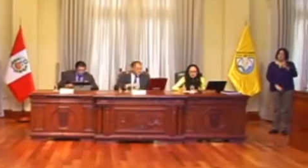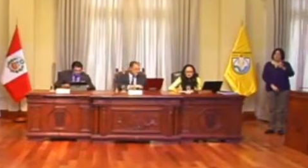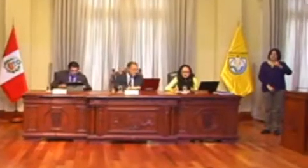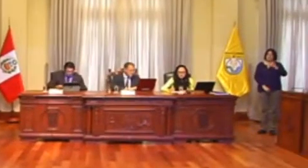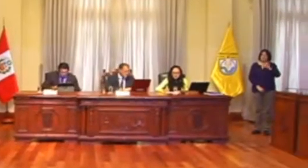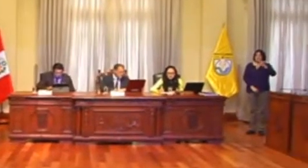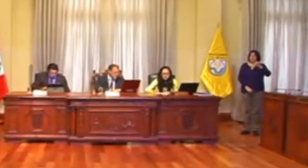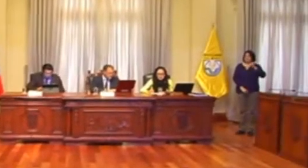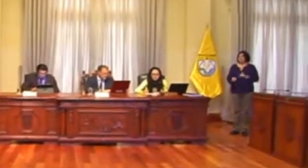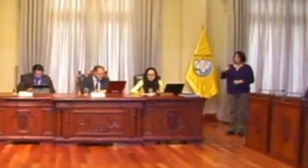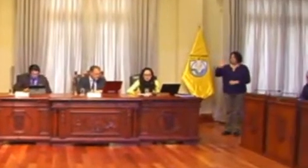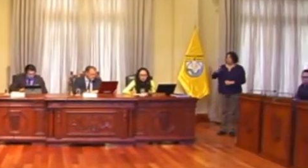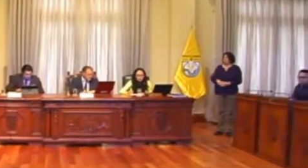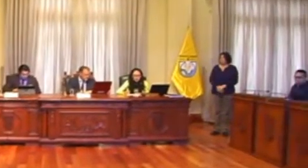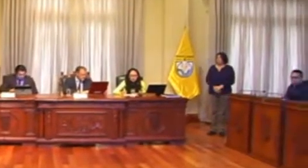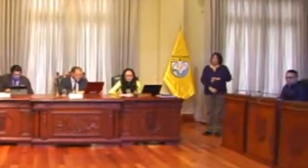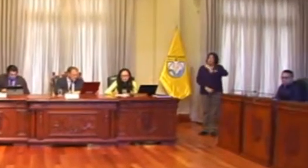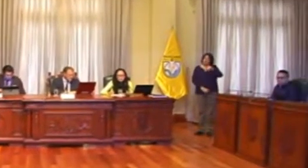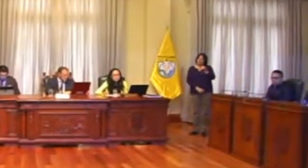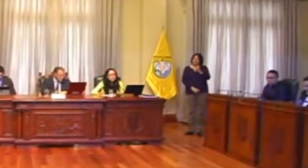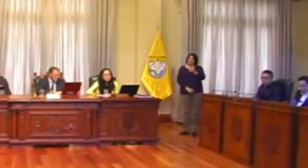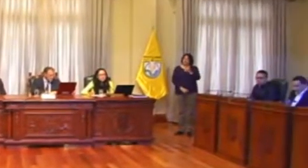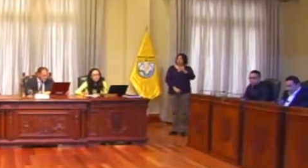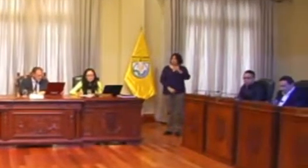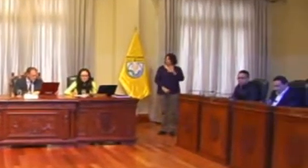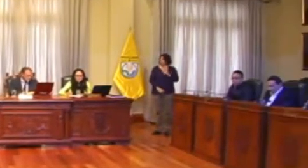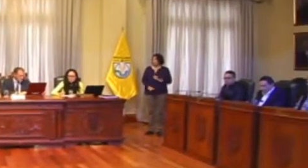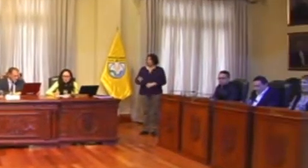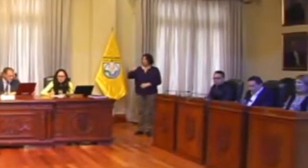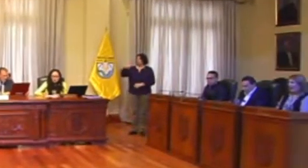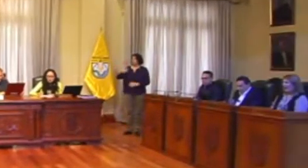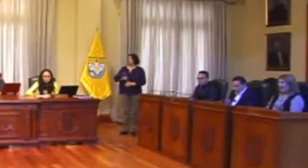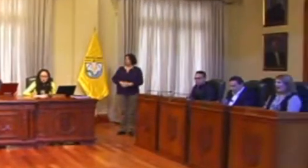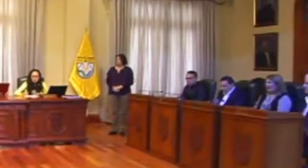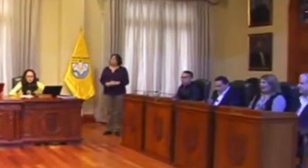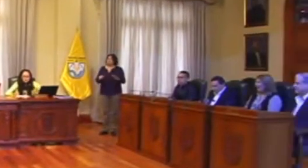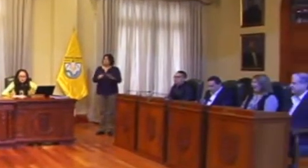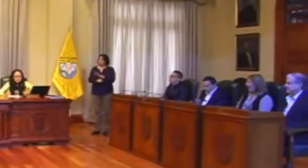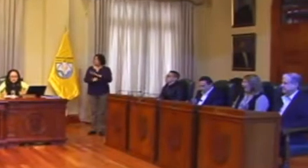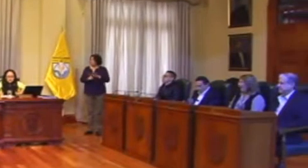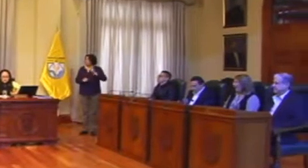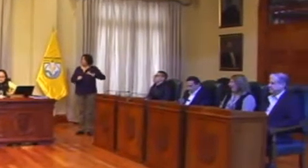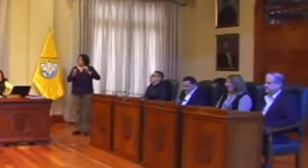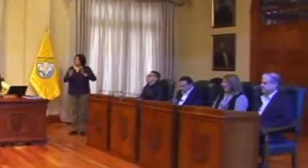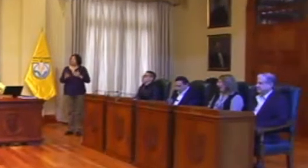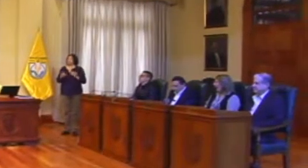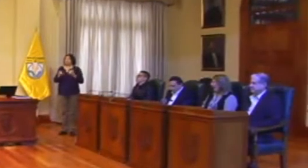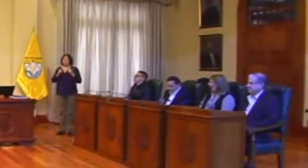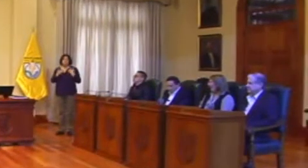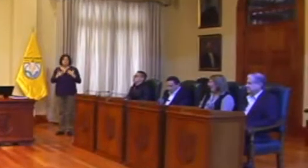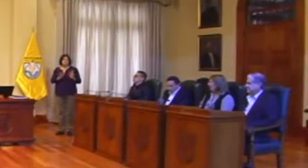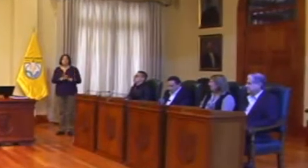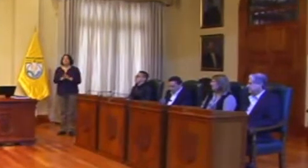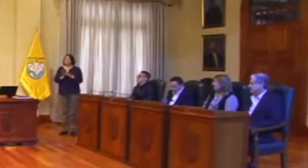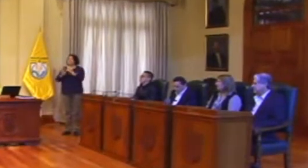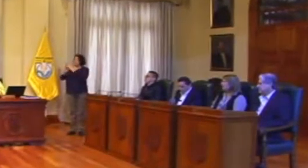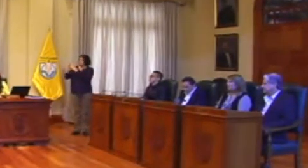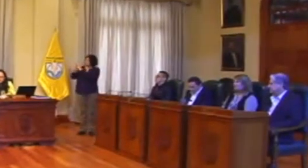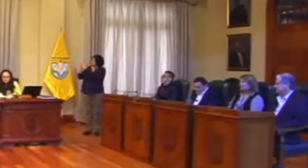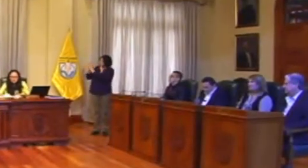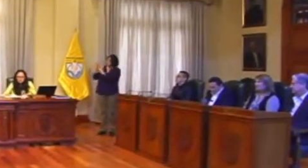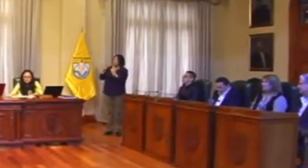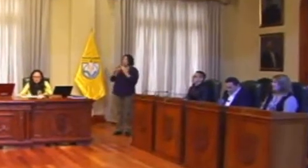Bustamante Castro. Señor Jorge de Alberti González del Riego. Hay quórum, señor alcalde. Muy bien, con el quórum reglamentario damos por